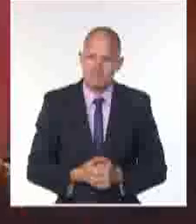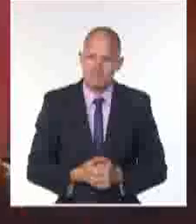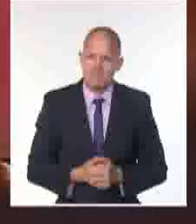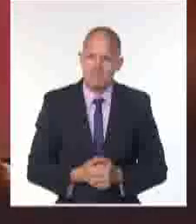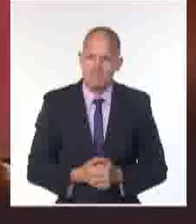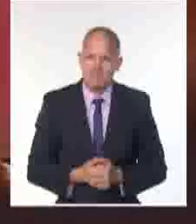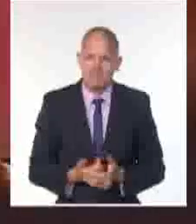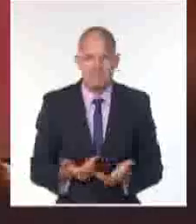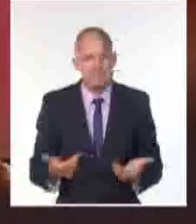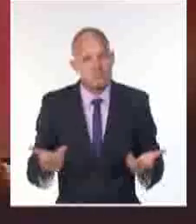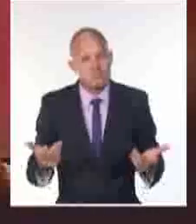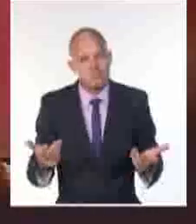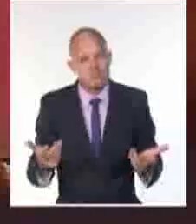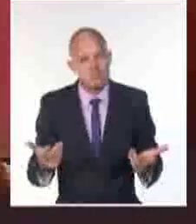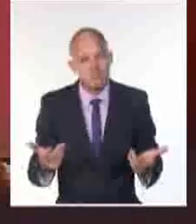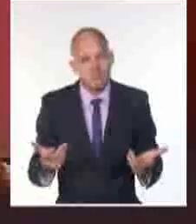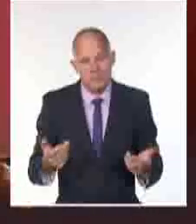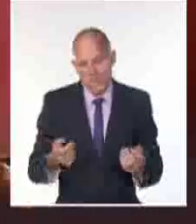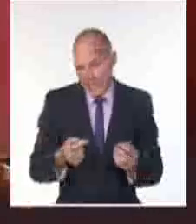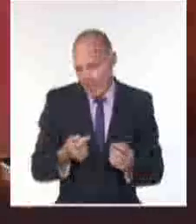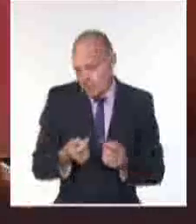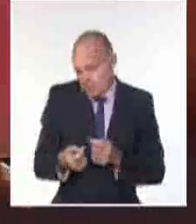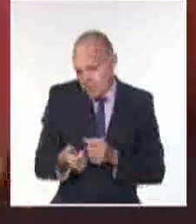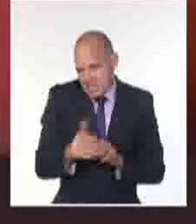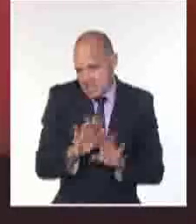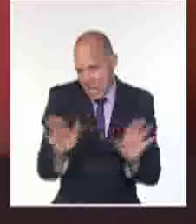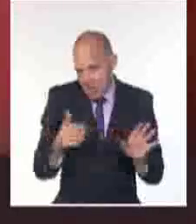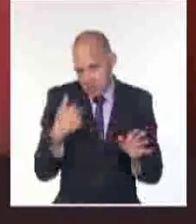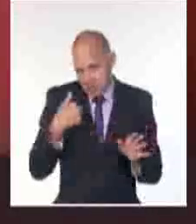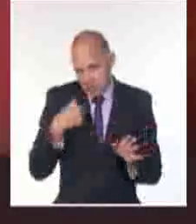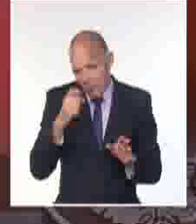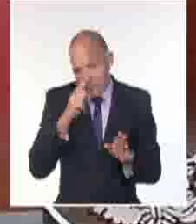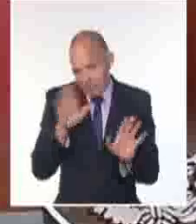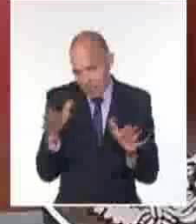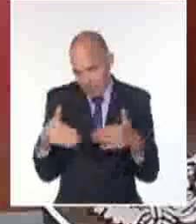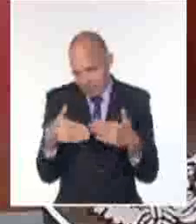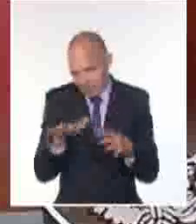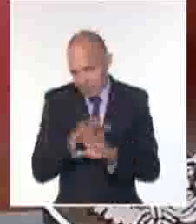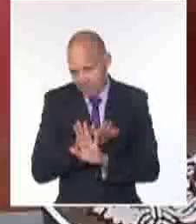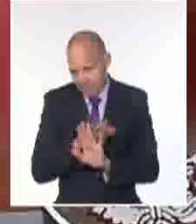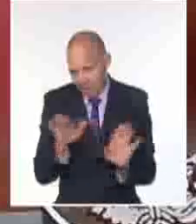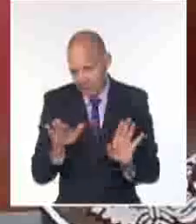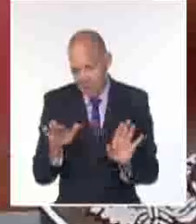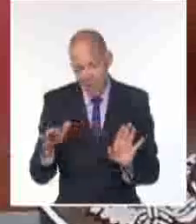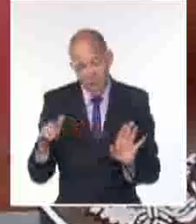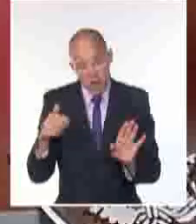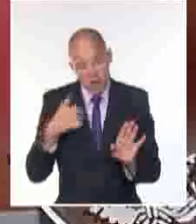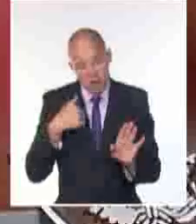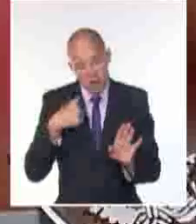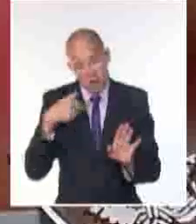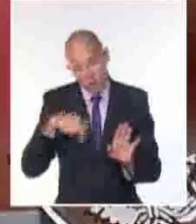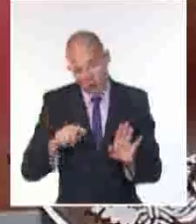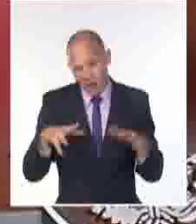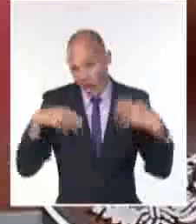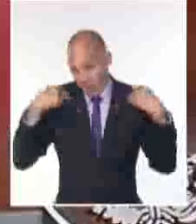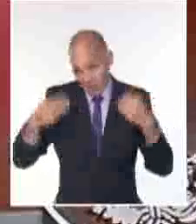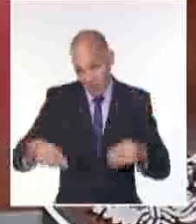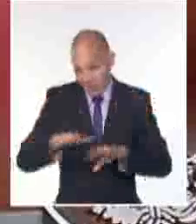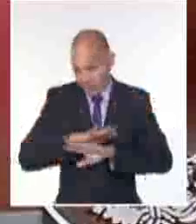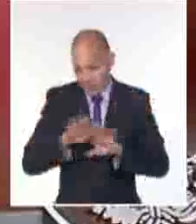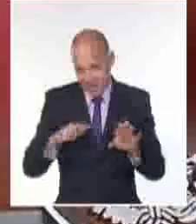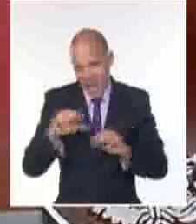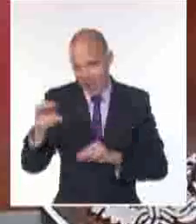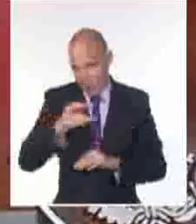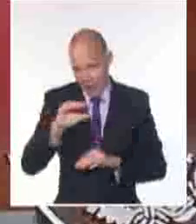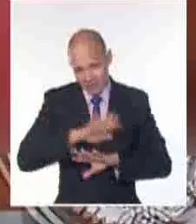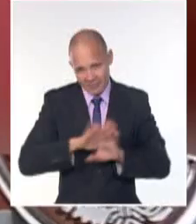estamos terminando nuestro mandato me voy a retirar